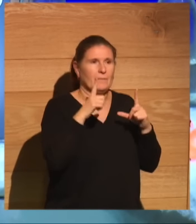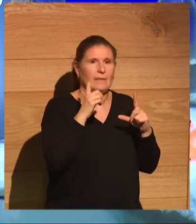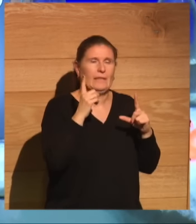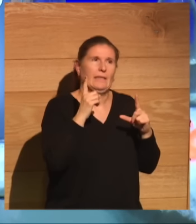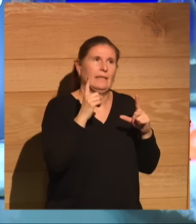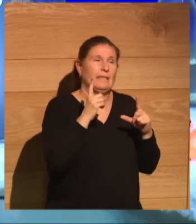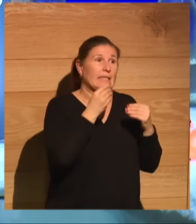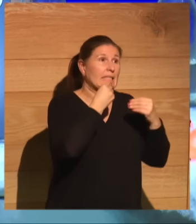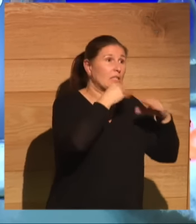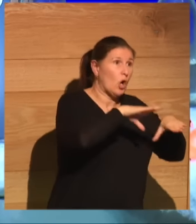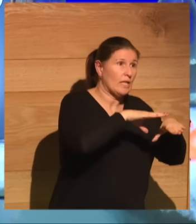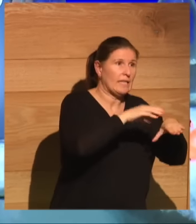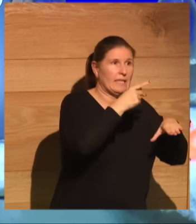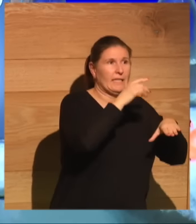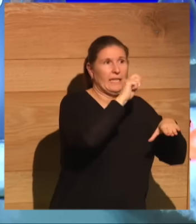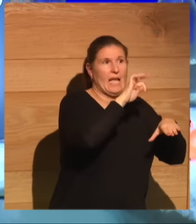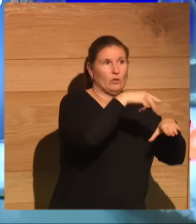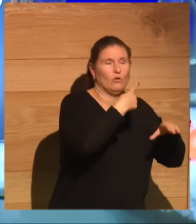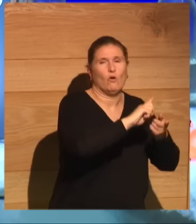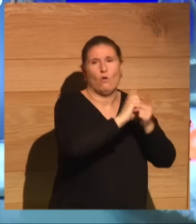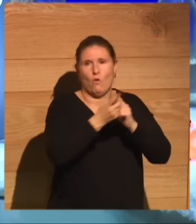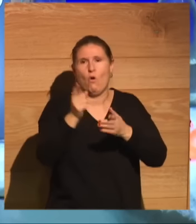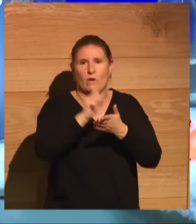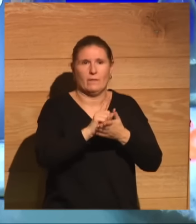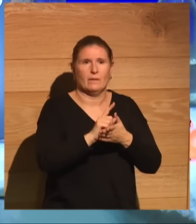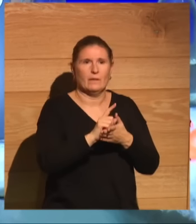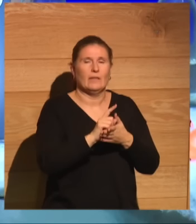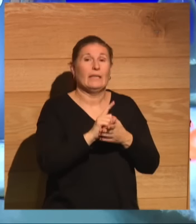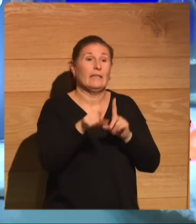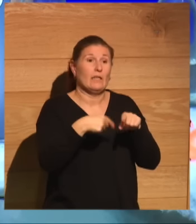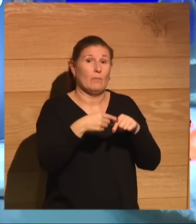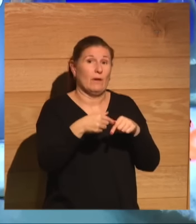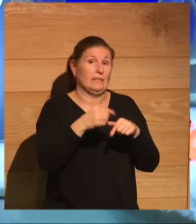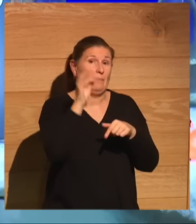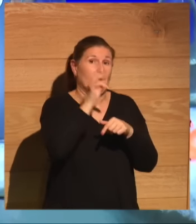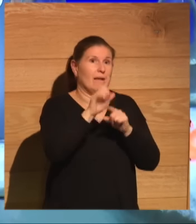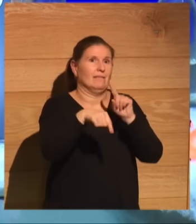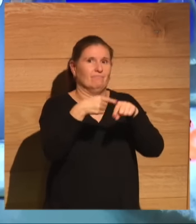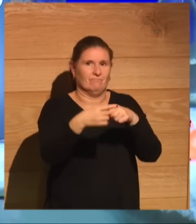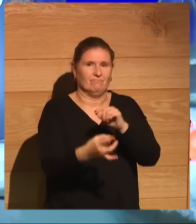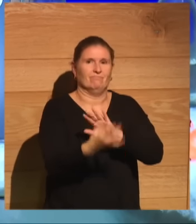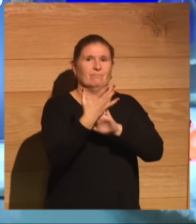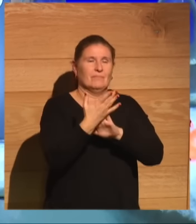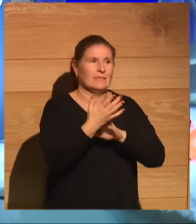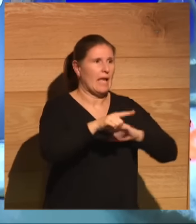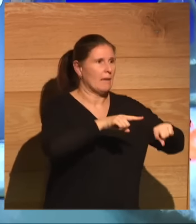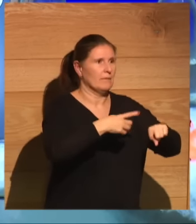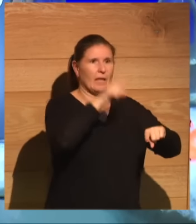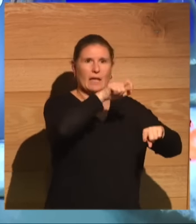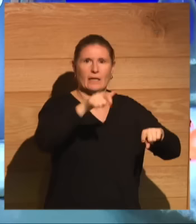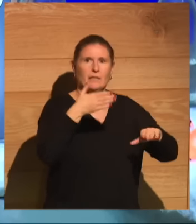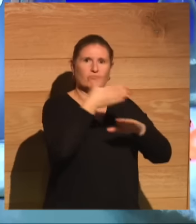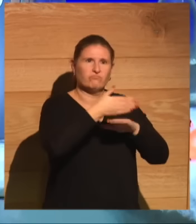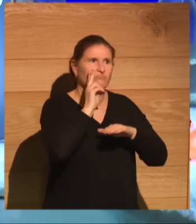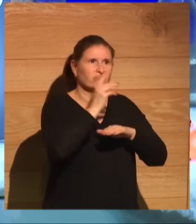historia de Michael Keaton. Y esto explica la siguiente película que va a venir. De repente se ha convertido en un director taquillero y